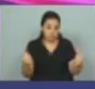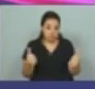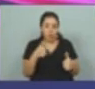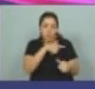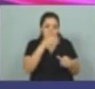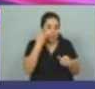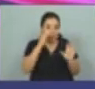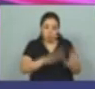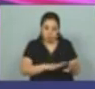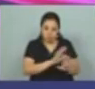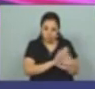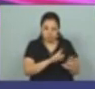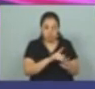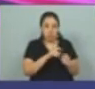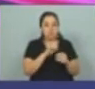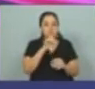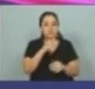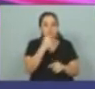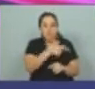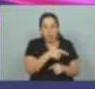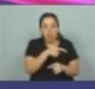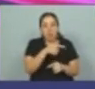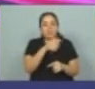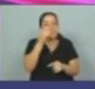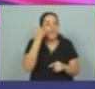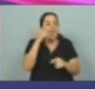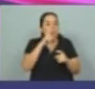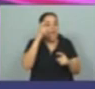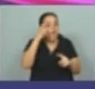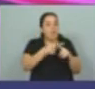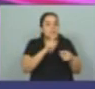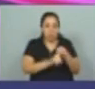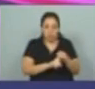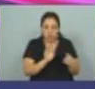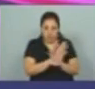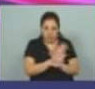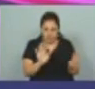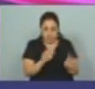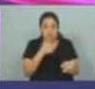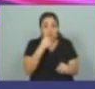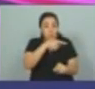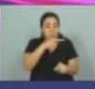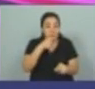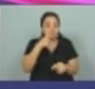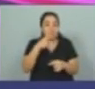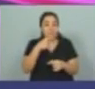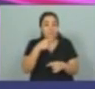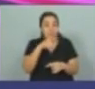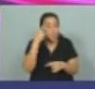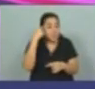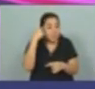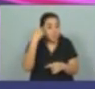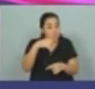Quédate en eso. No te conviertas en la ex madre de tus hijos. Eso sería